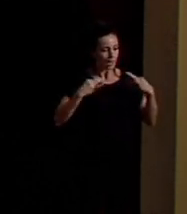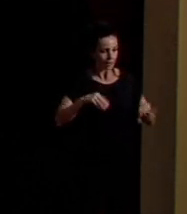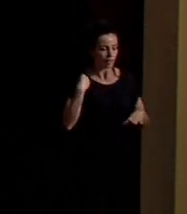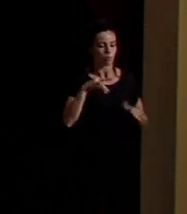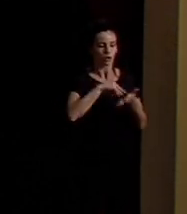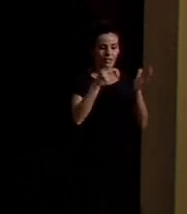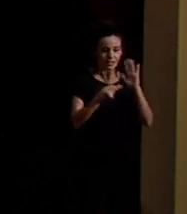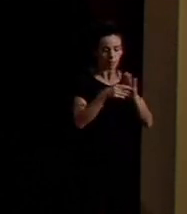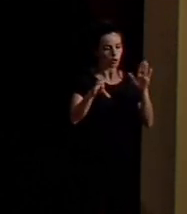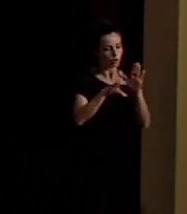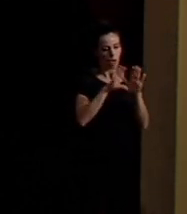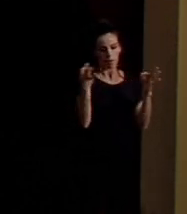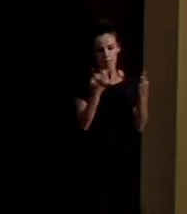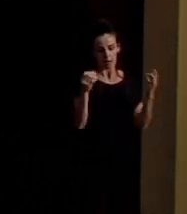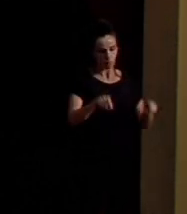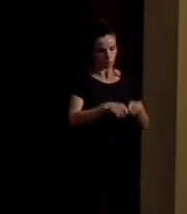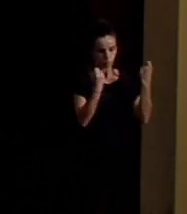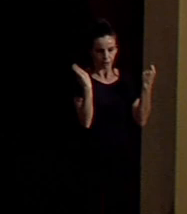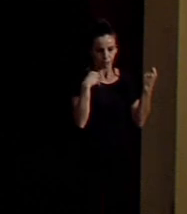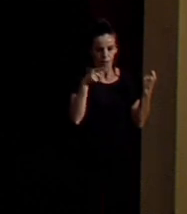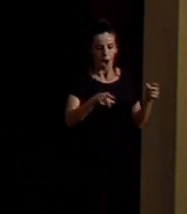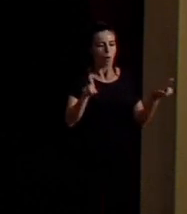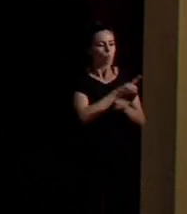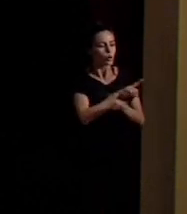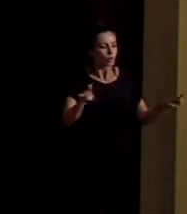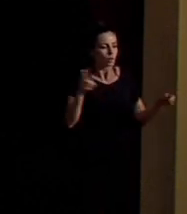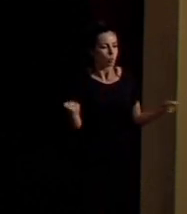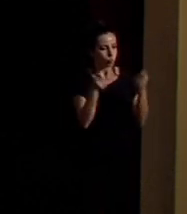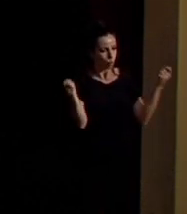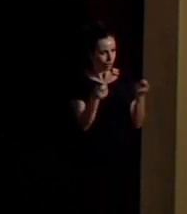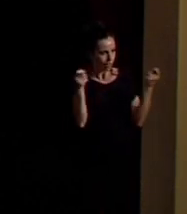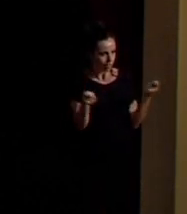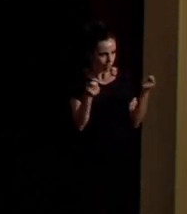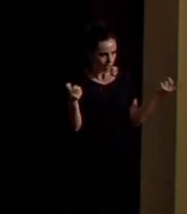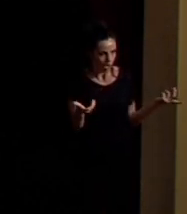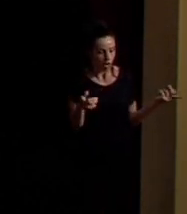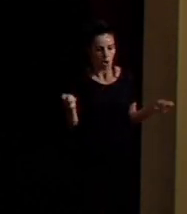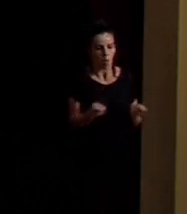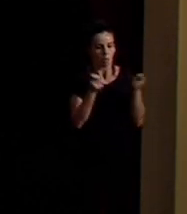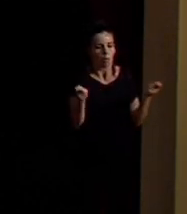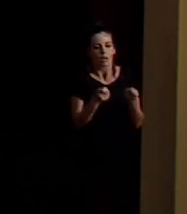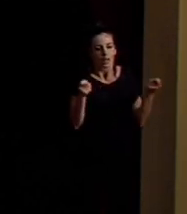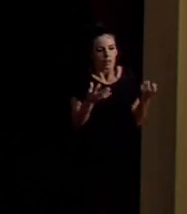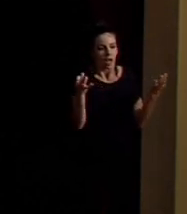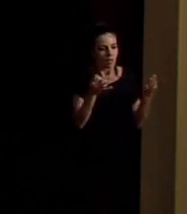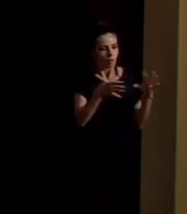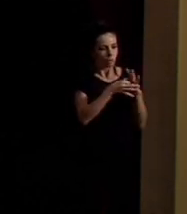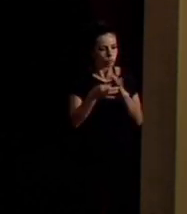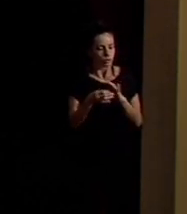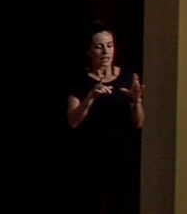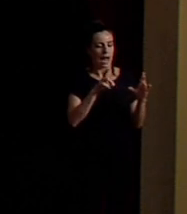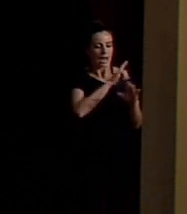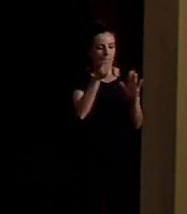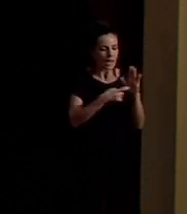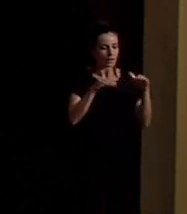de medidas, ¿no? La prohibición de la publicidad de este tipo de prácticas, ¿no? Si publicidad ilícita, de acuerdo con la Ley de Igualdad de 2007,